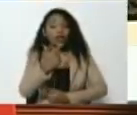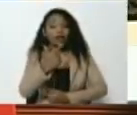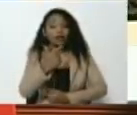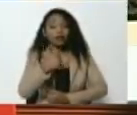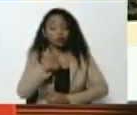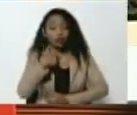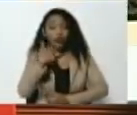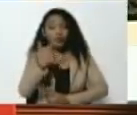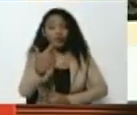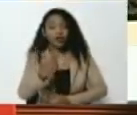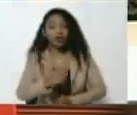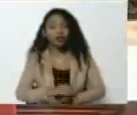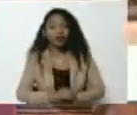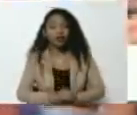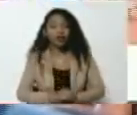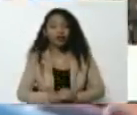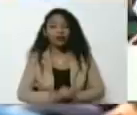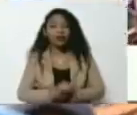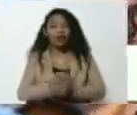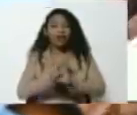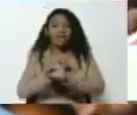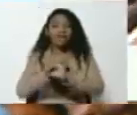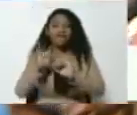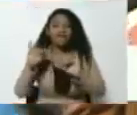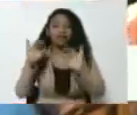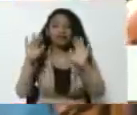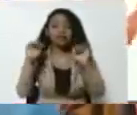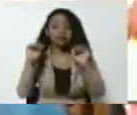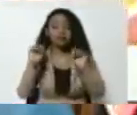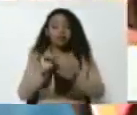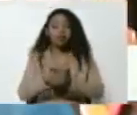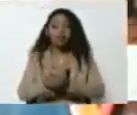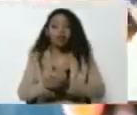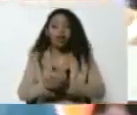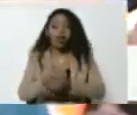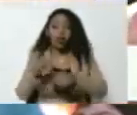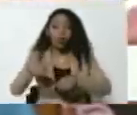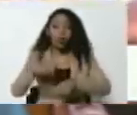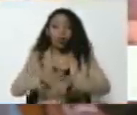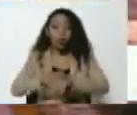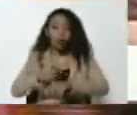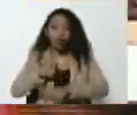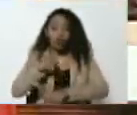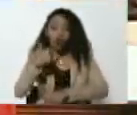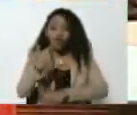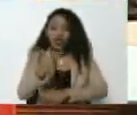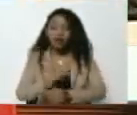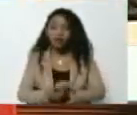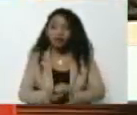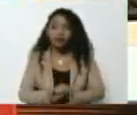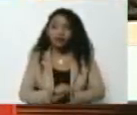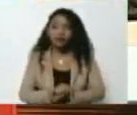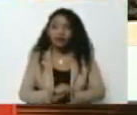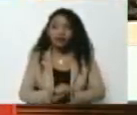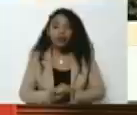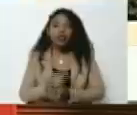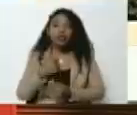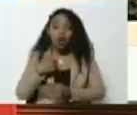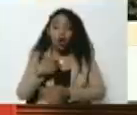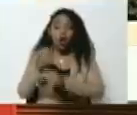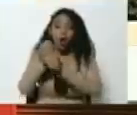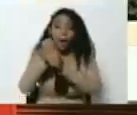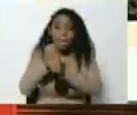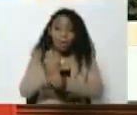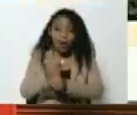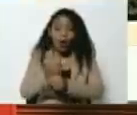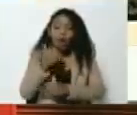les dije al despedir el discurso, como a esta hora les dije, y los espero